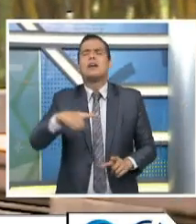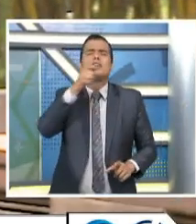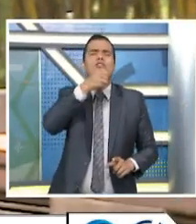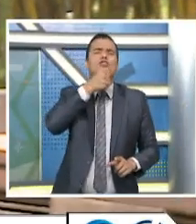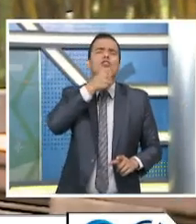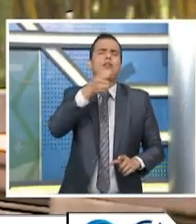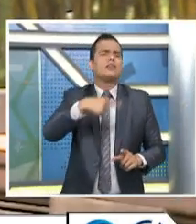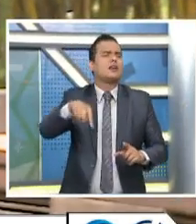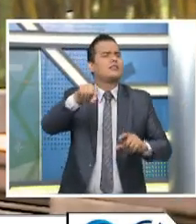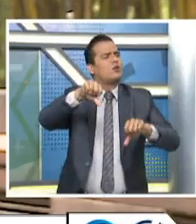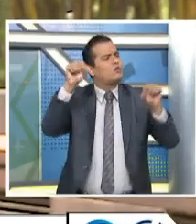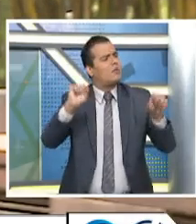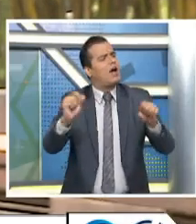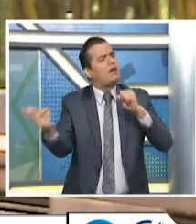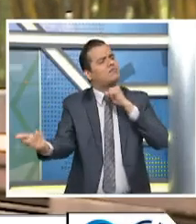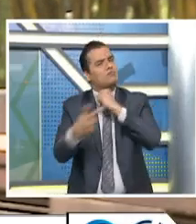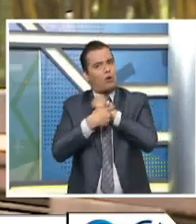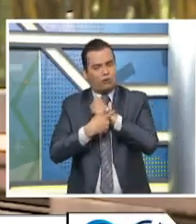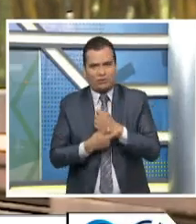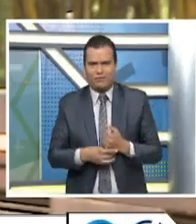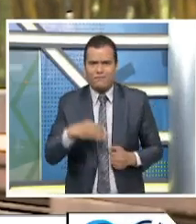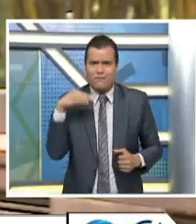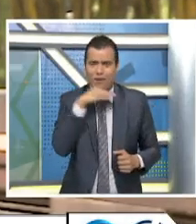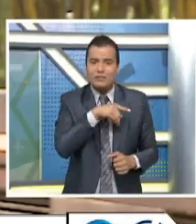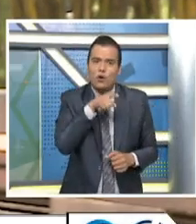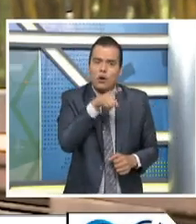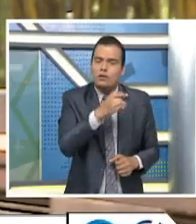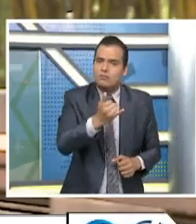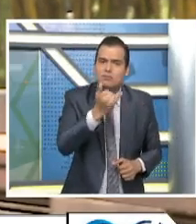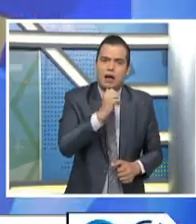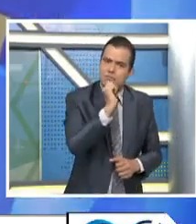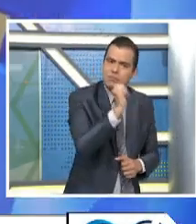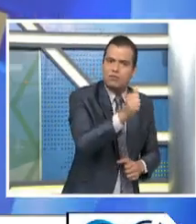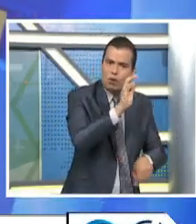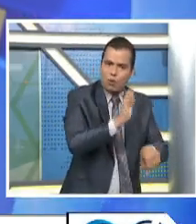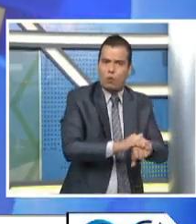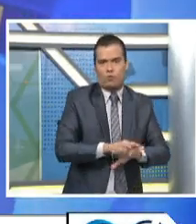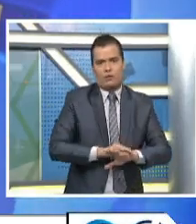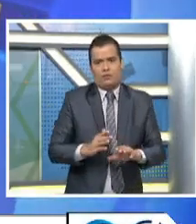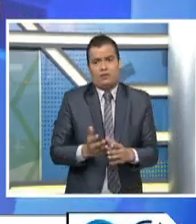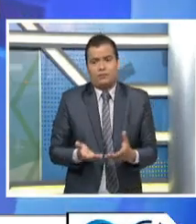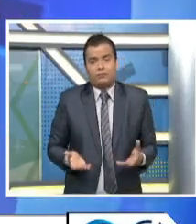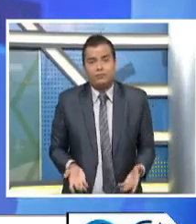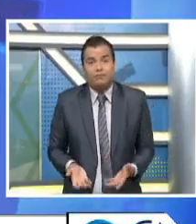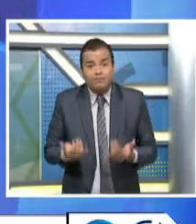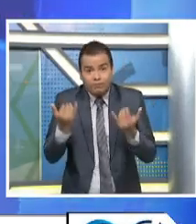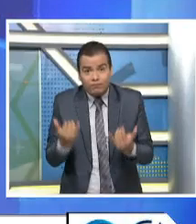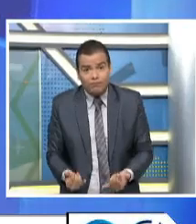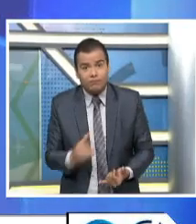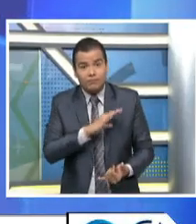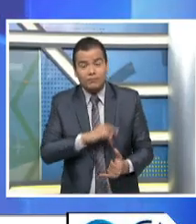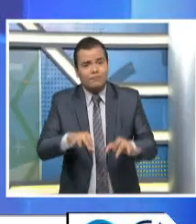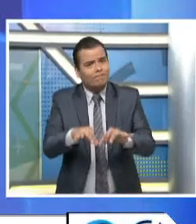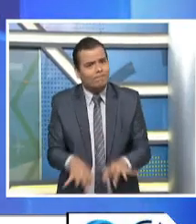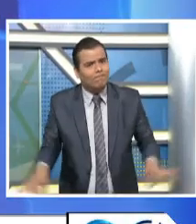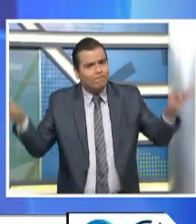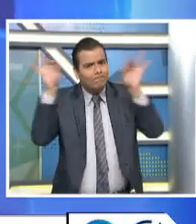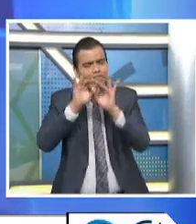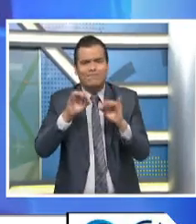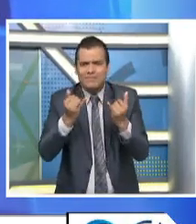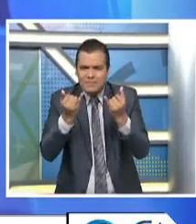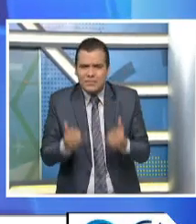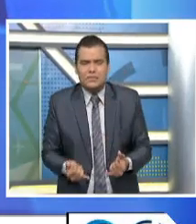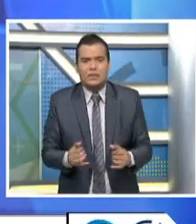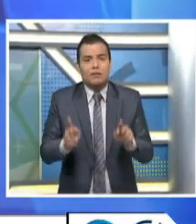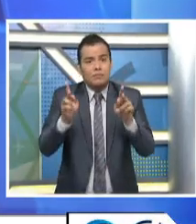los culpables de su situación. No es cierto. El culpable de su situación es él. Es imprescindible para nuestra ciudad de Cali